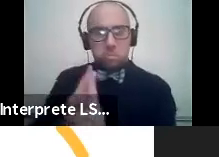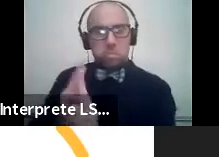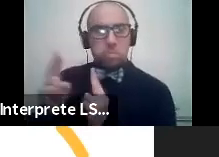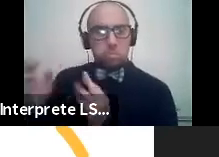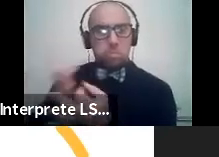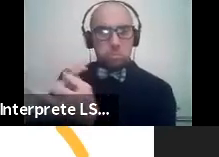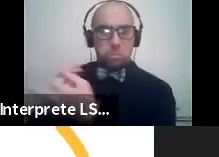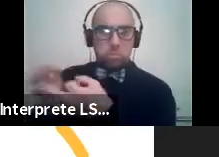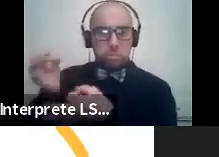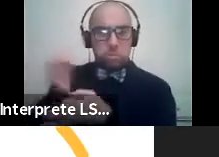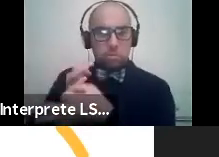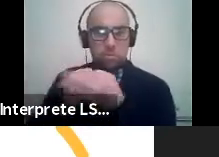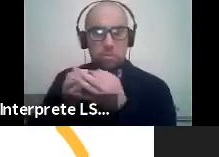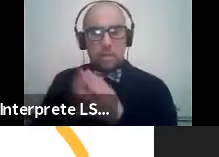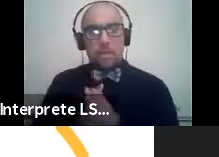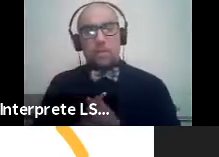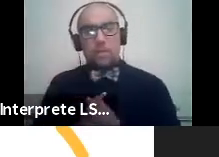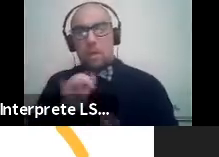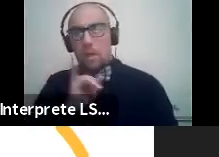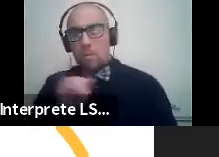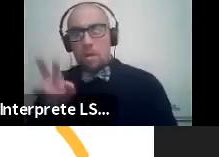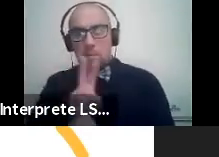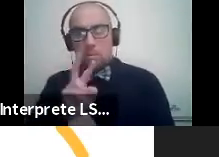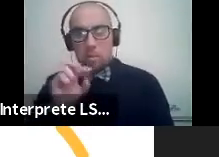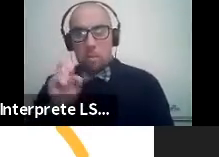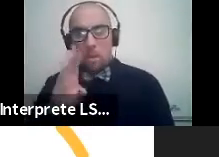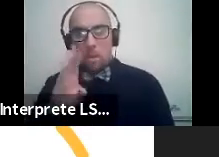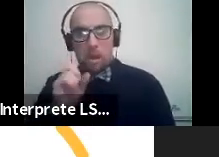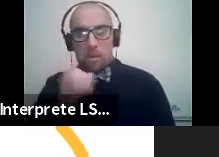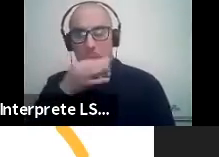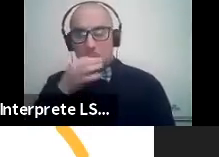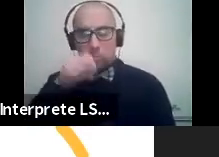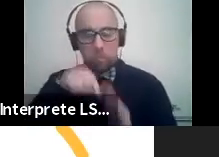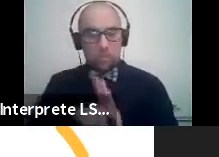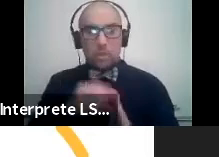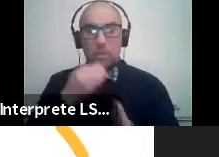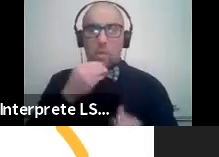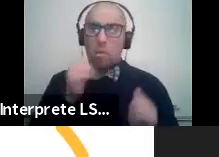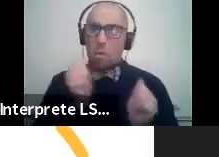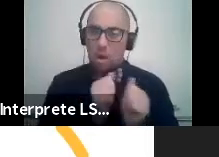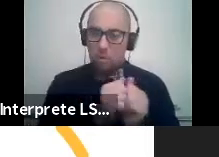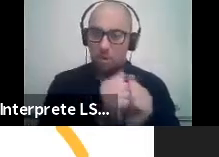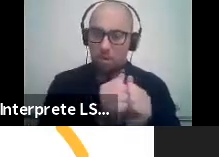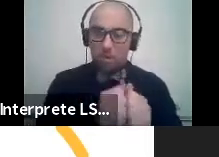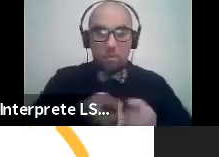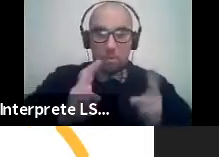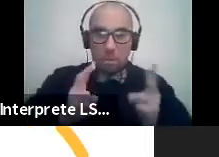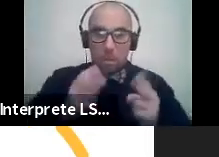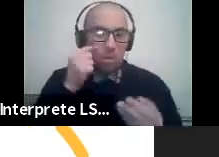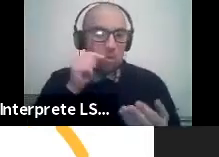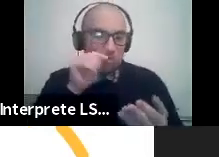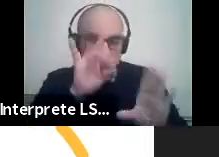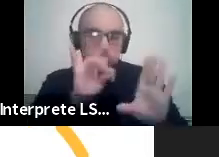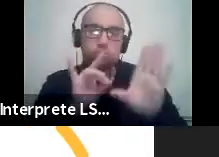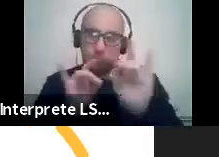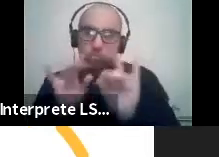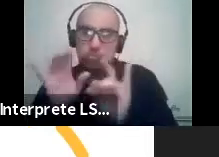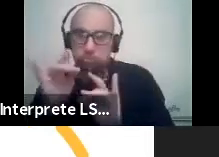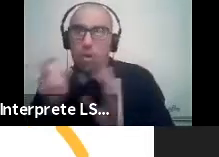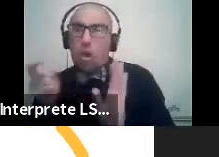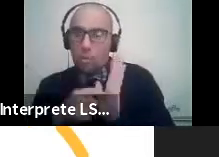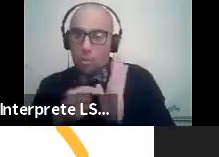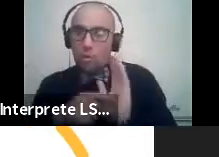va a hablar más detalles más adelante, y un acompañamiento que nos permitió ir detectando también puntos